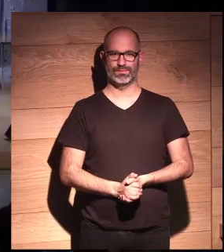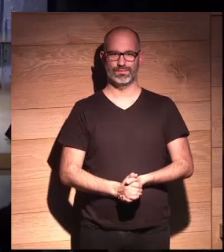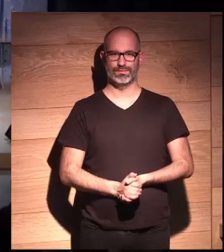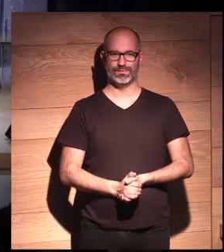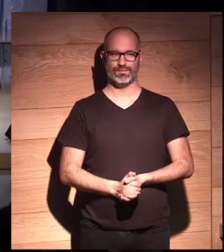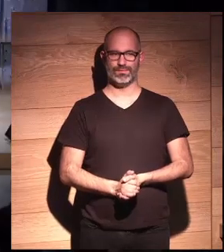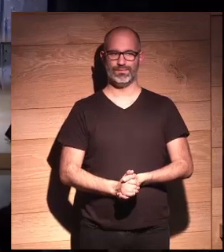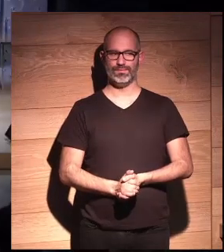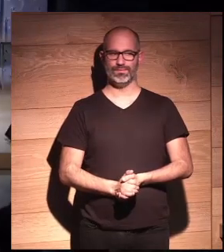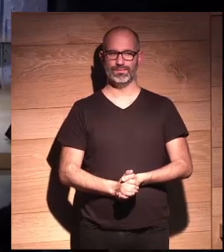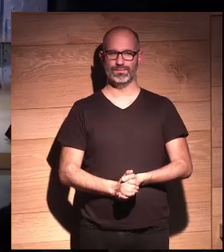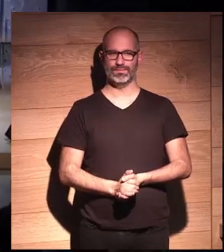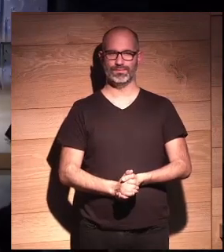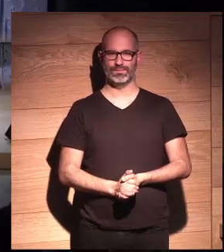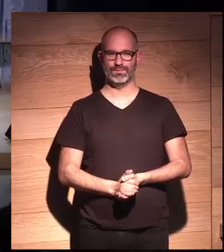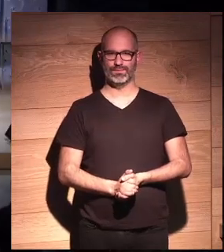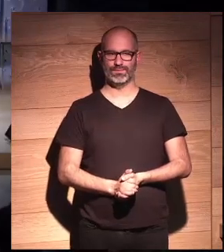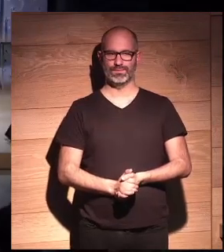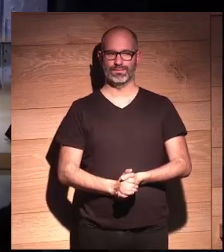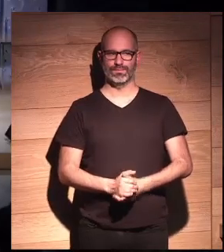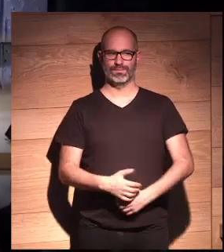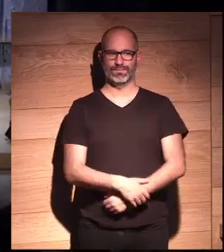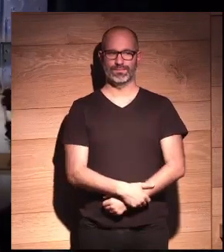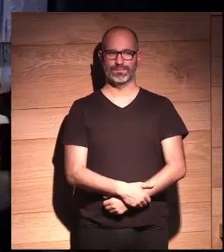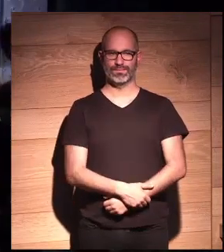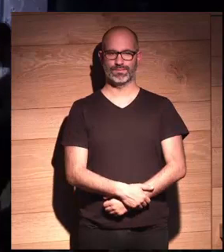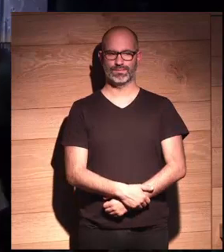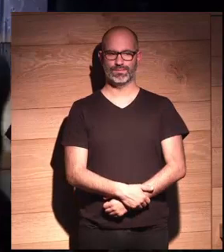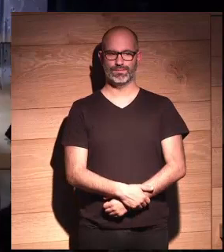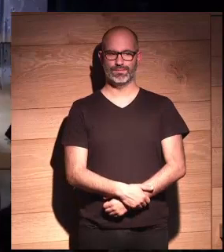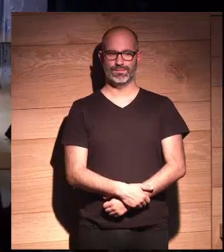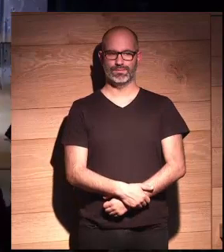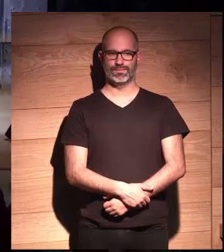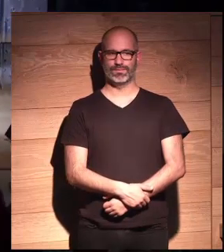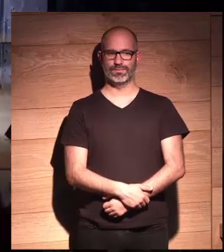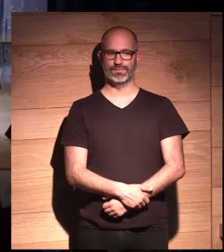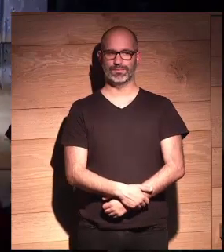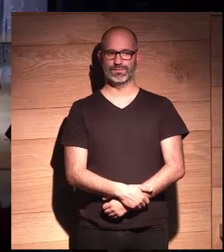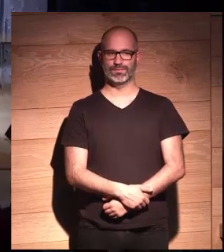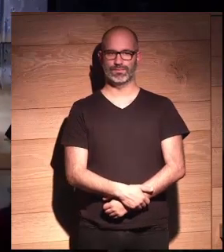Sí, no,